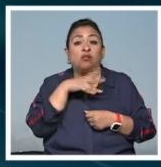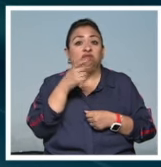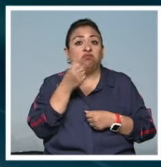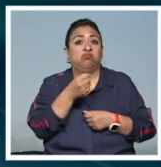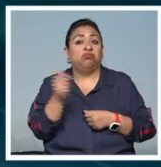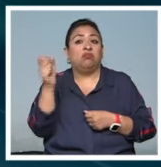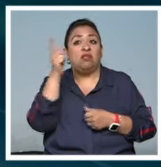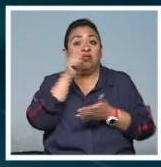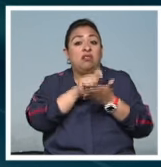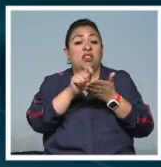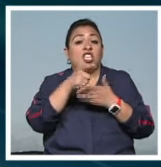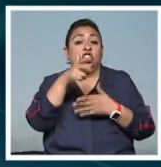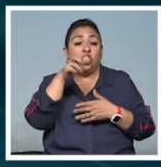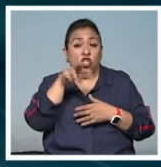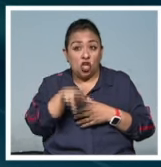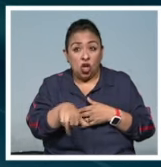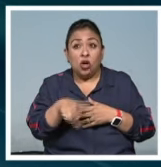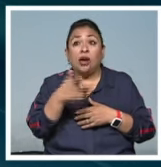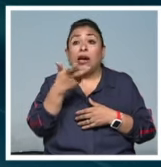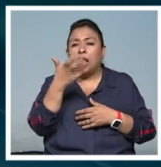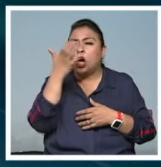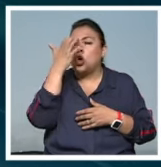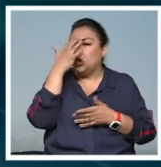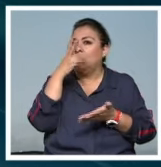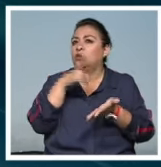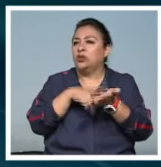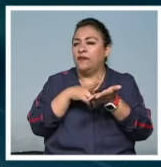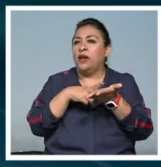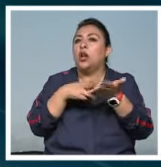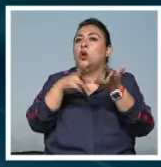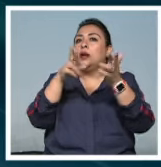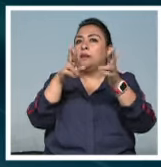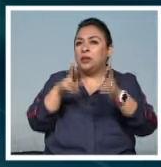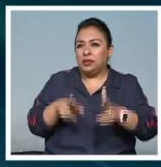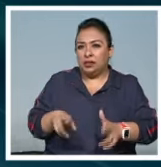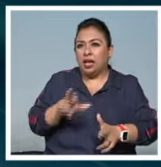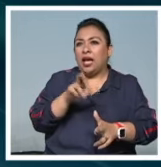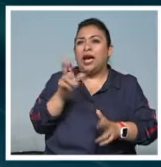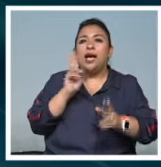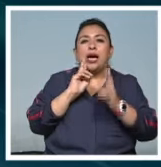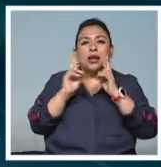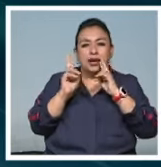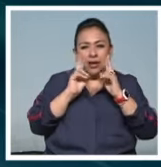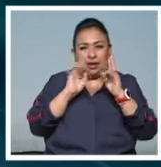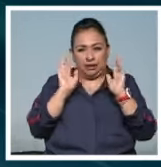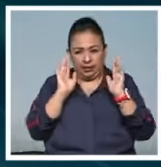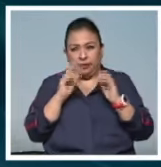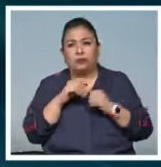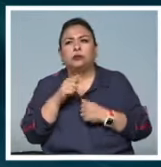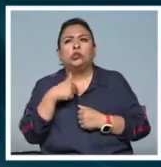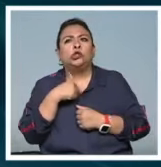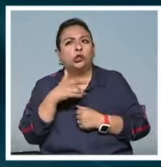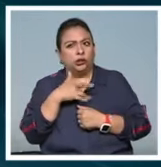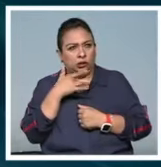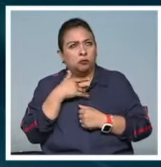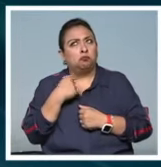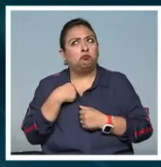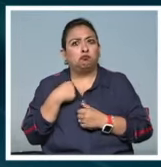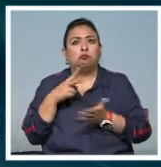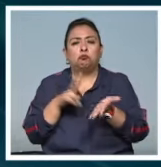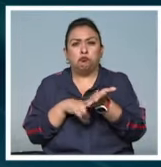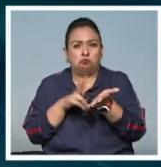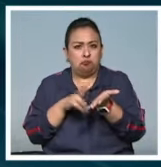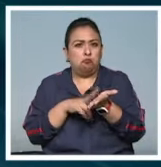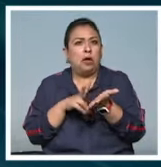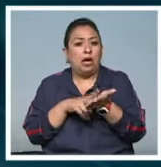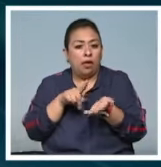carrera como guionista y por ello conoce el valor de la representatividad en las narrativas. Y uno se siente validado